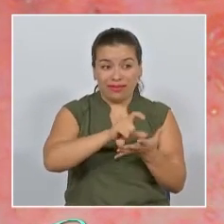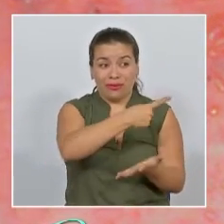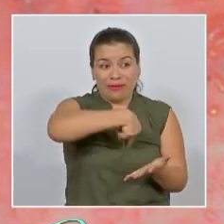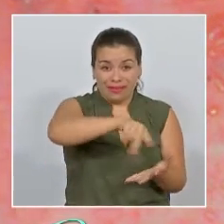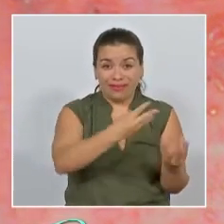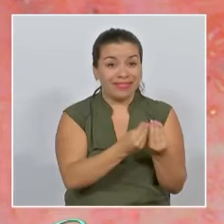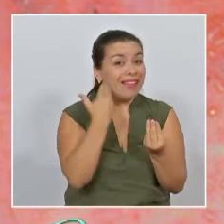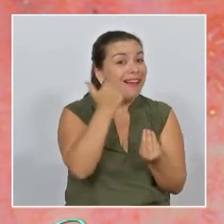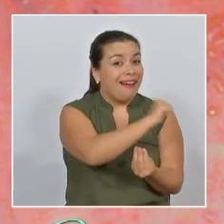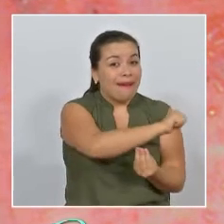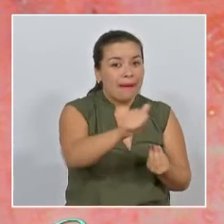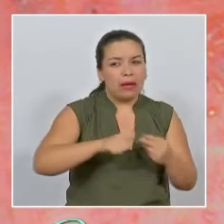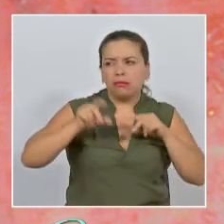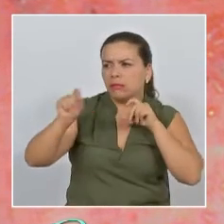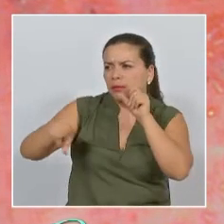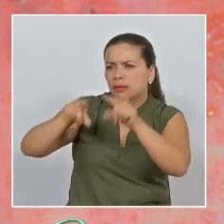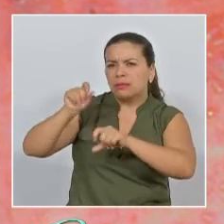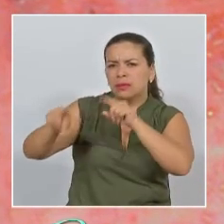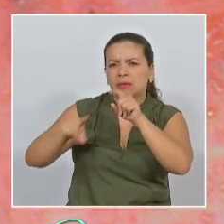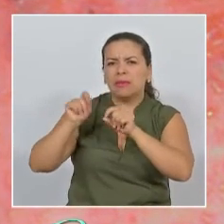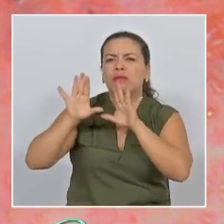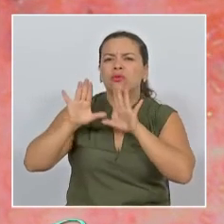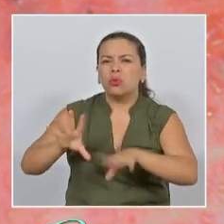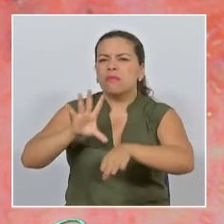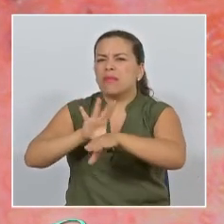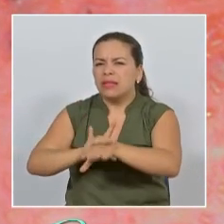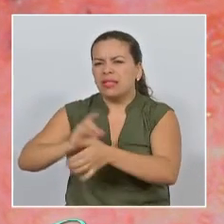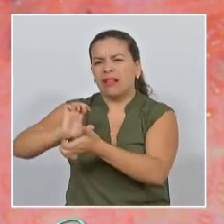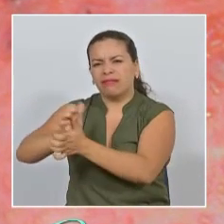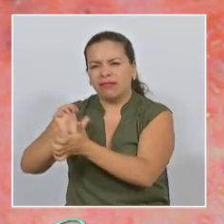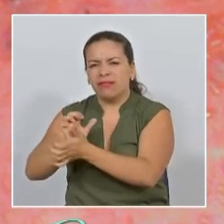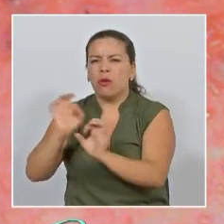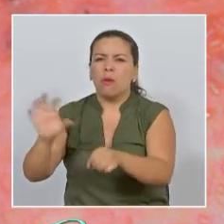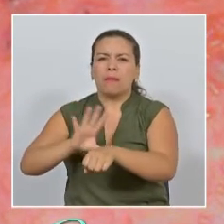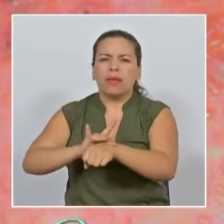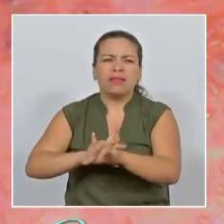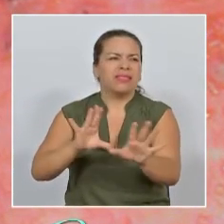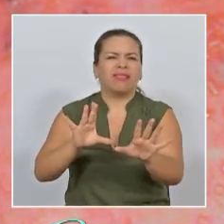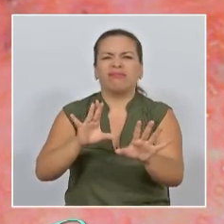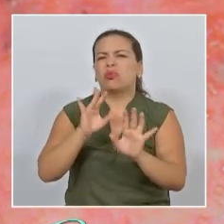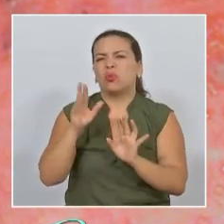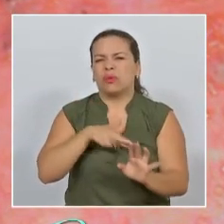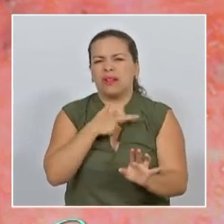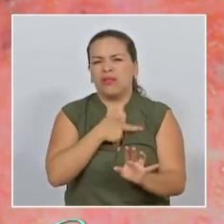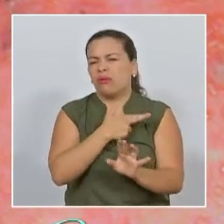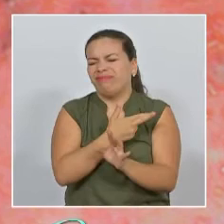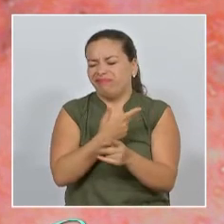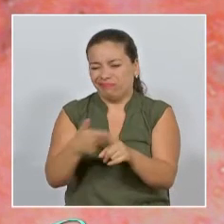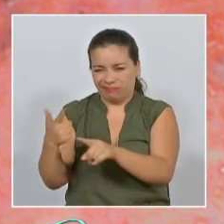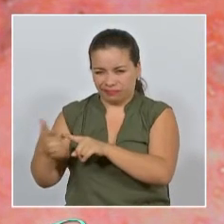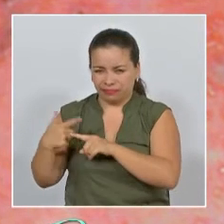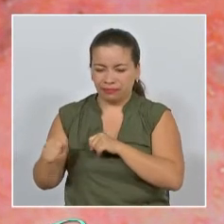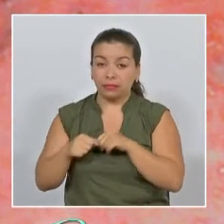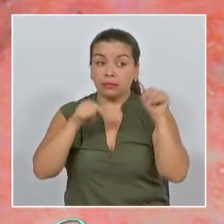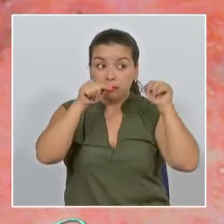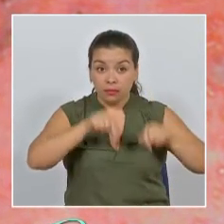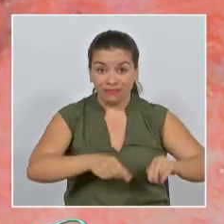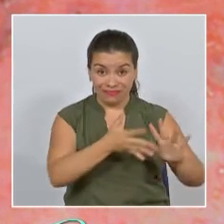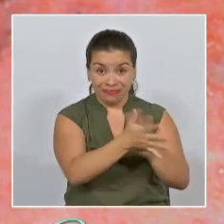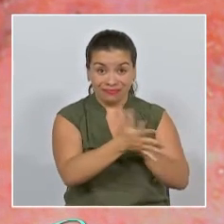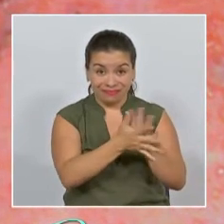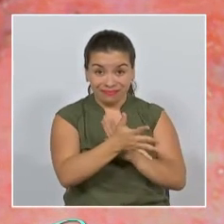una entrevista sobre el tema que si es medicina alternativa o medicina ortodoxa, en fin, complementaria, es que en estos